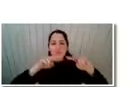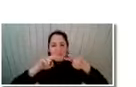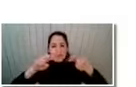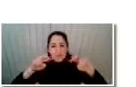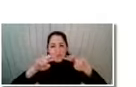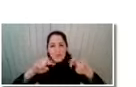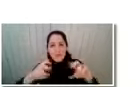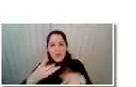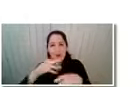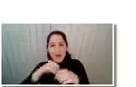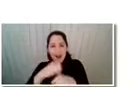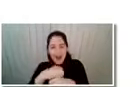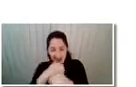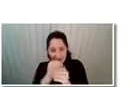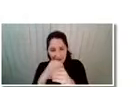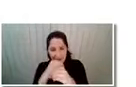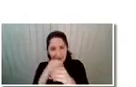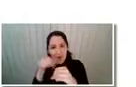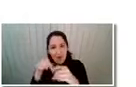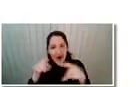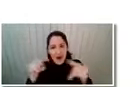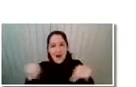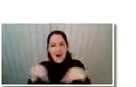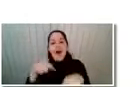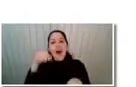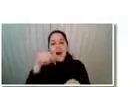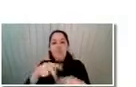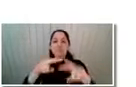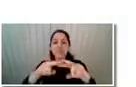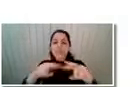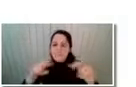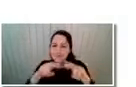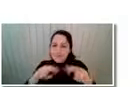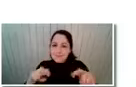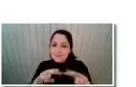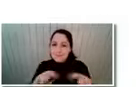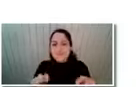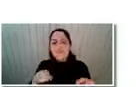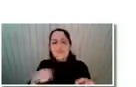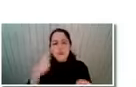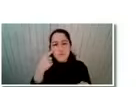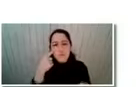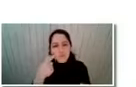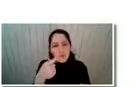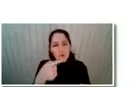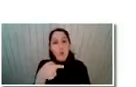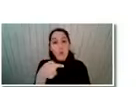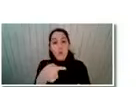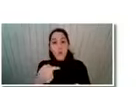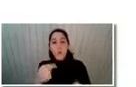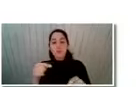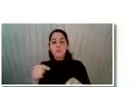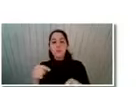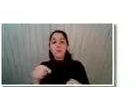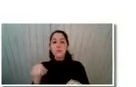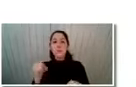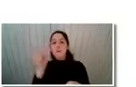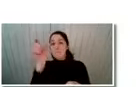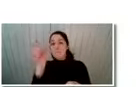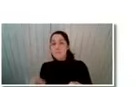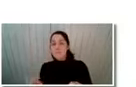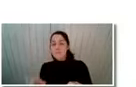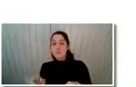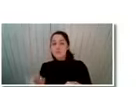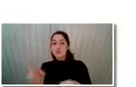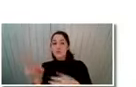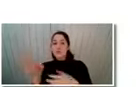de SARS-CoV-2, en que queremos determinar si una muestra que nos llega, ¿no es cierto?, de un paciente presenta o